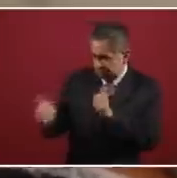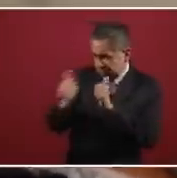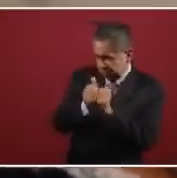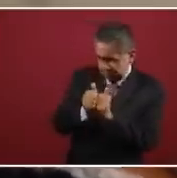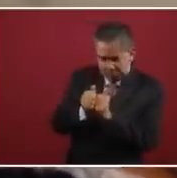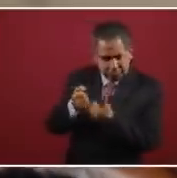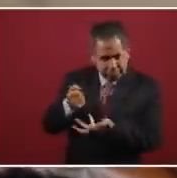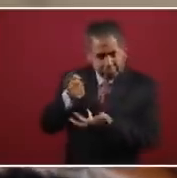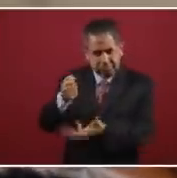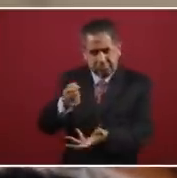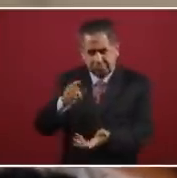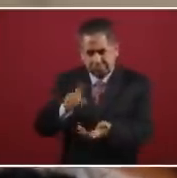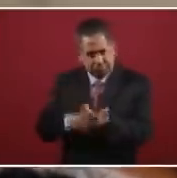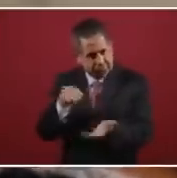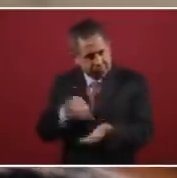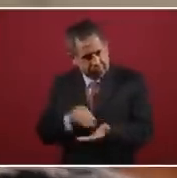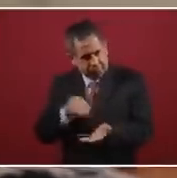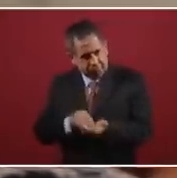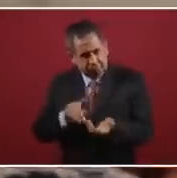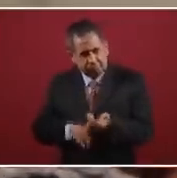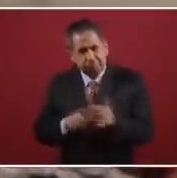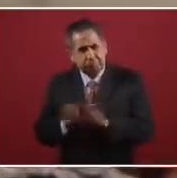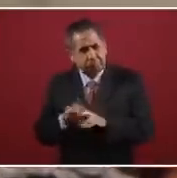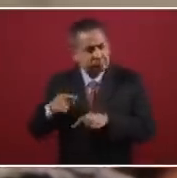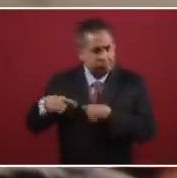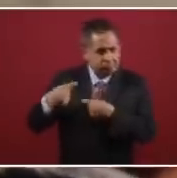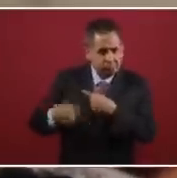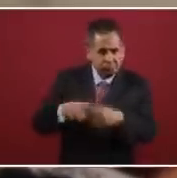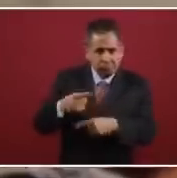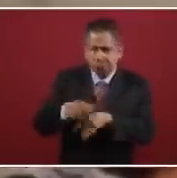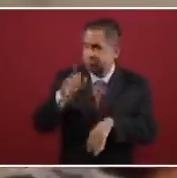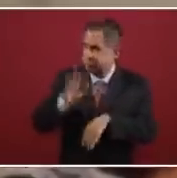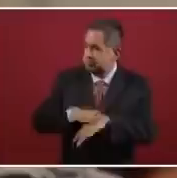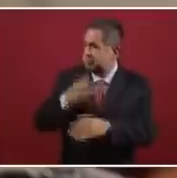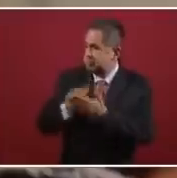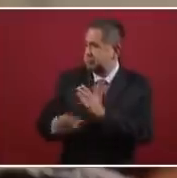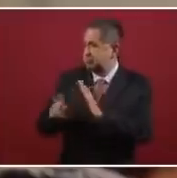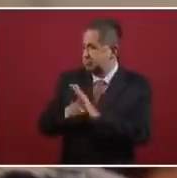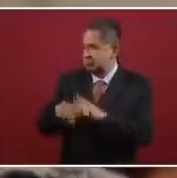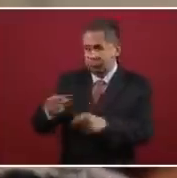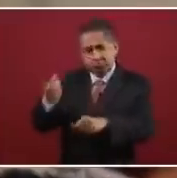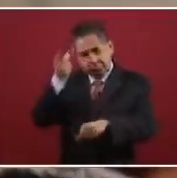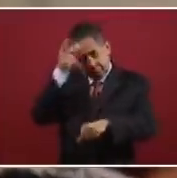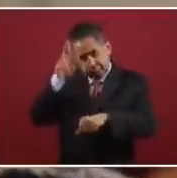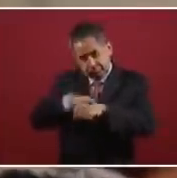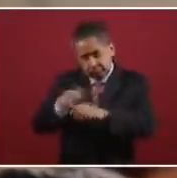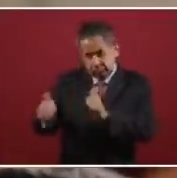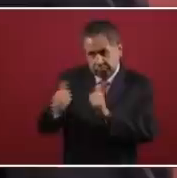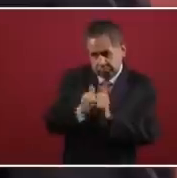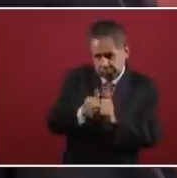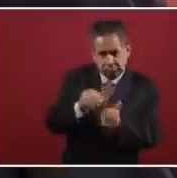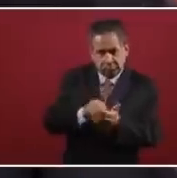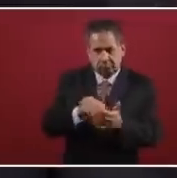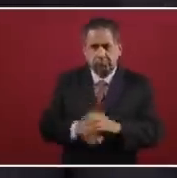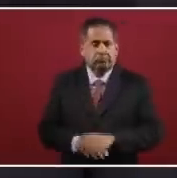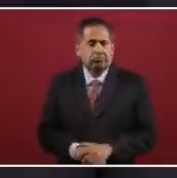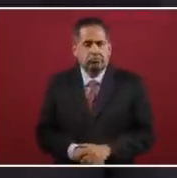egresos mantener esas plazas y continuar contratando más plazas de dirección general adjunta?